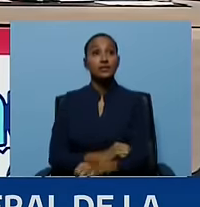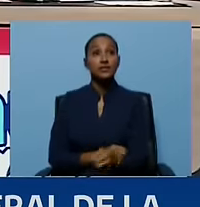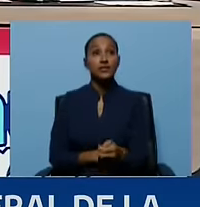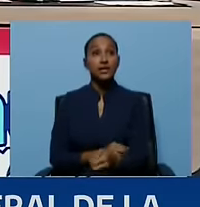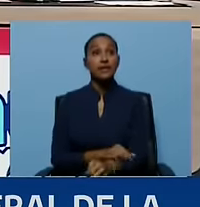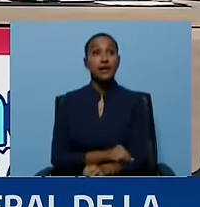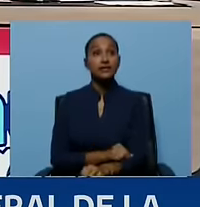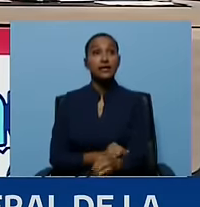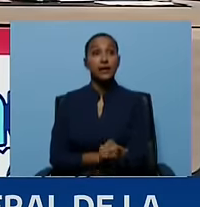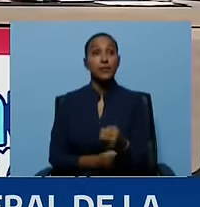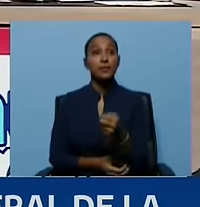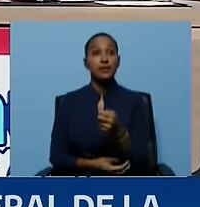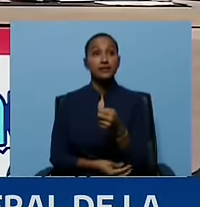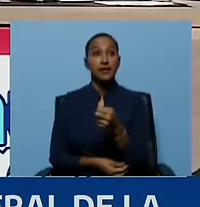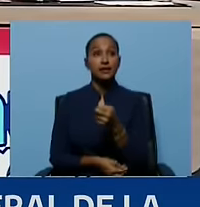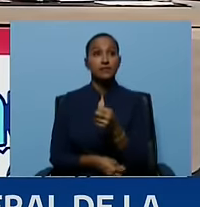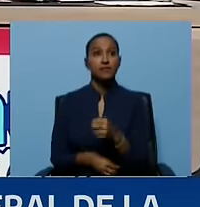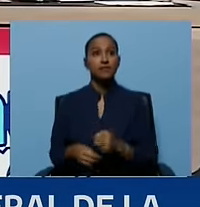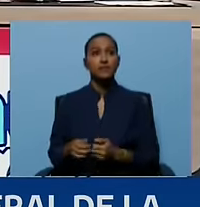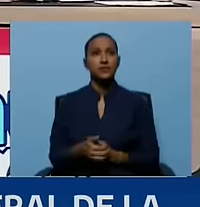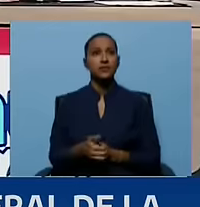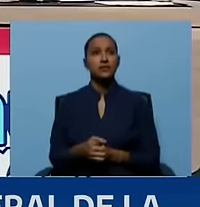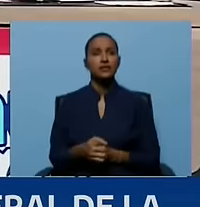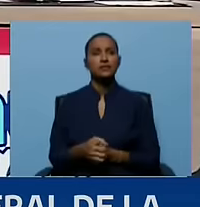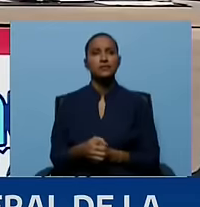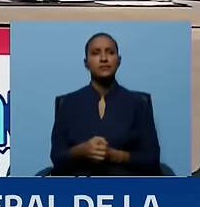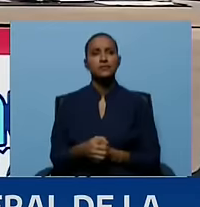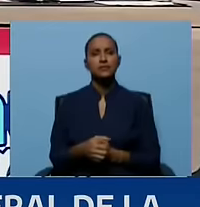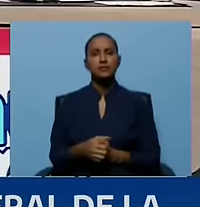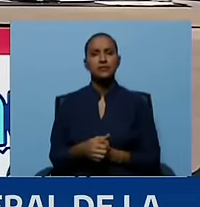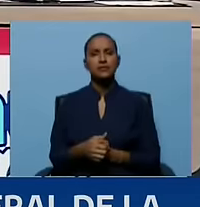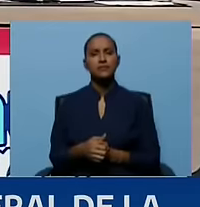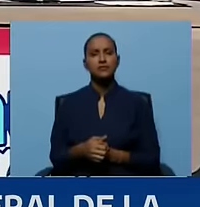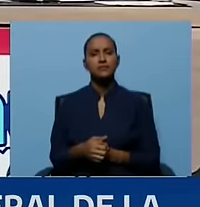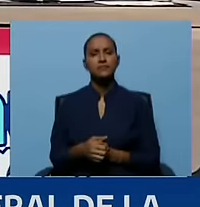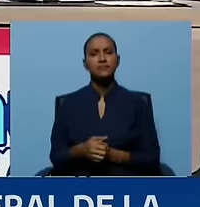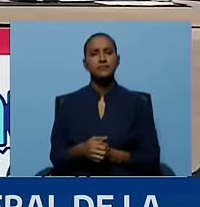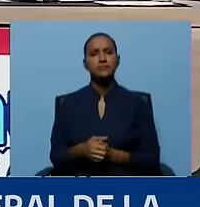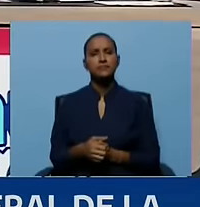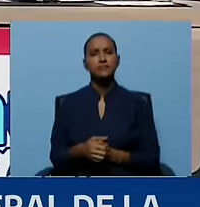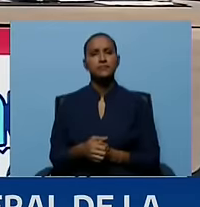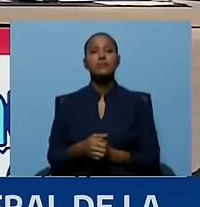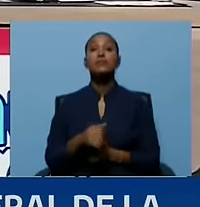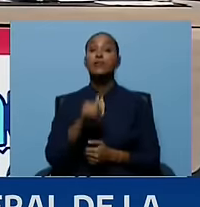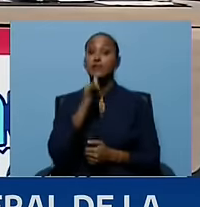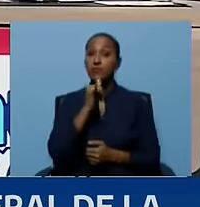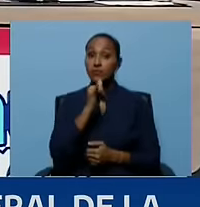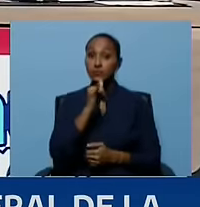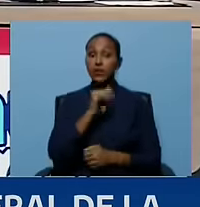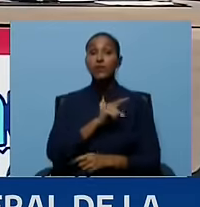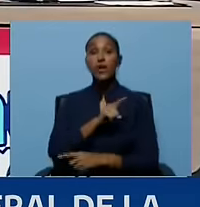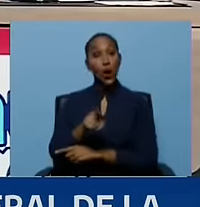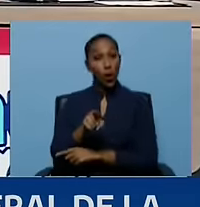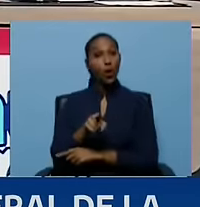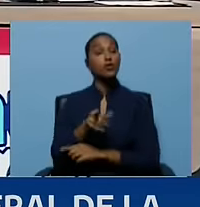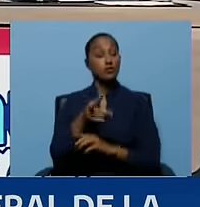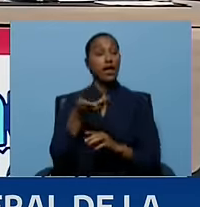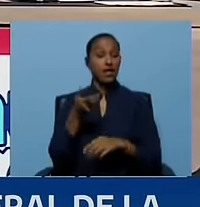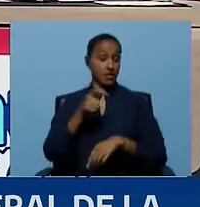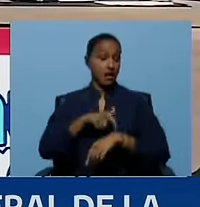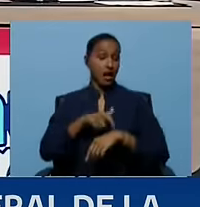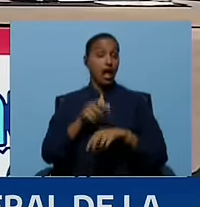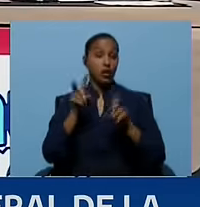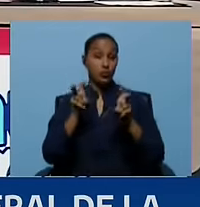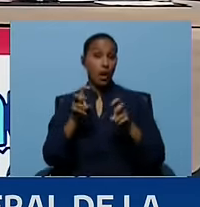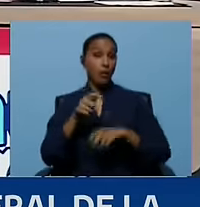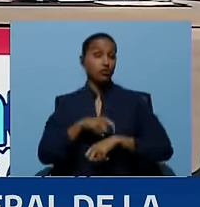popular, revolucionario y socialista de Venezuela, y dar la orden de que esta etapa, Ángel, como tú lo has